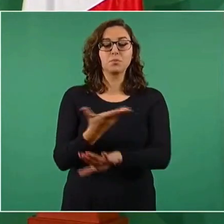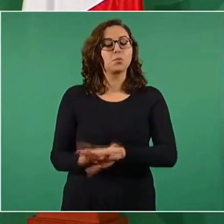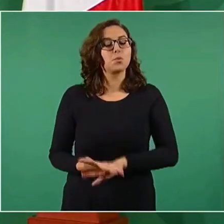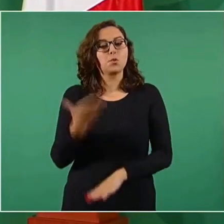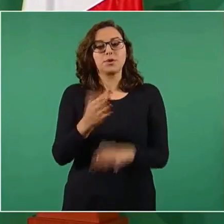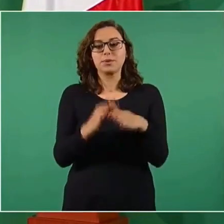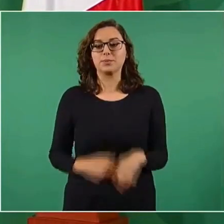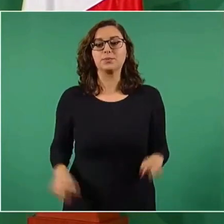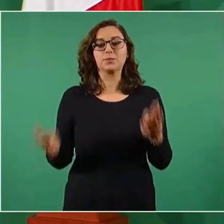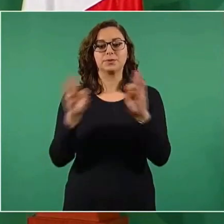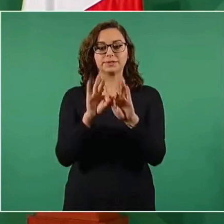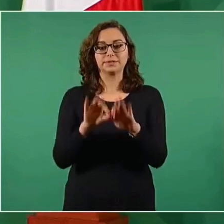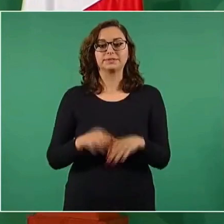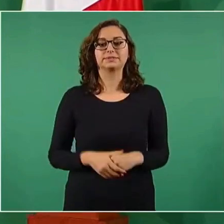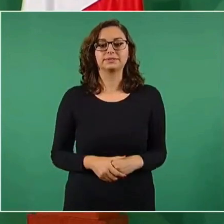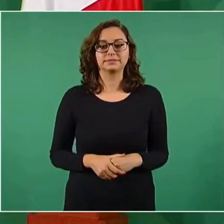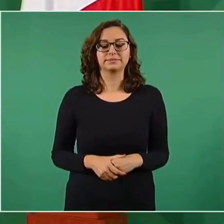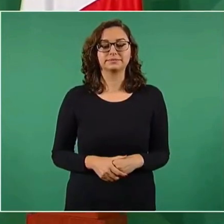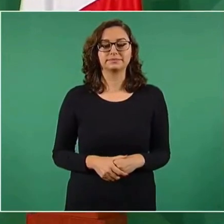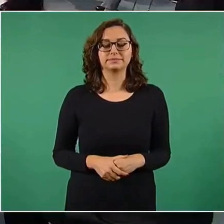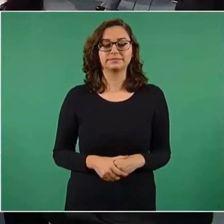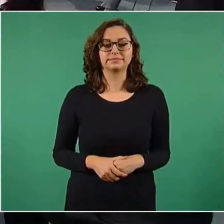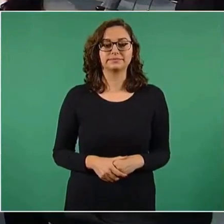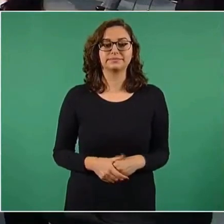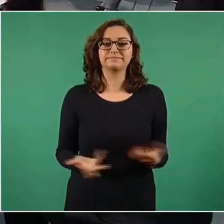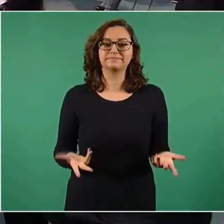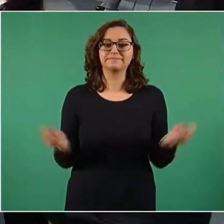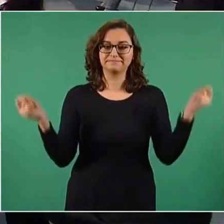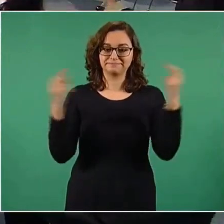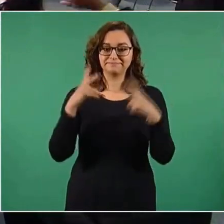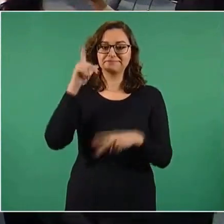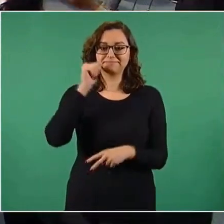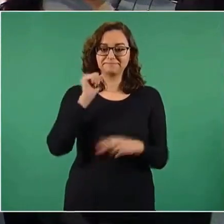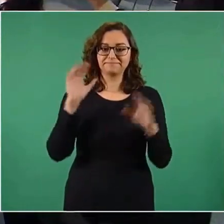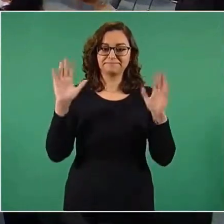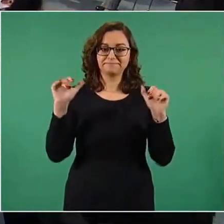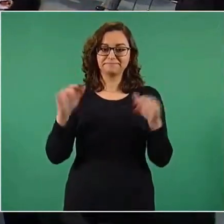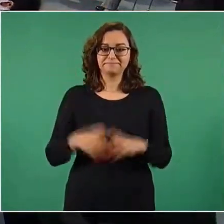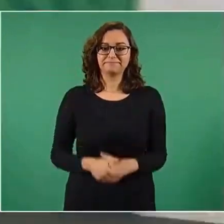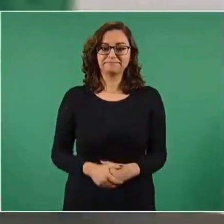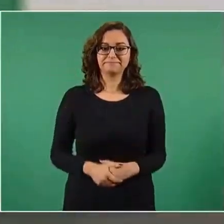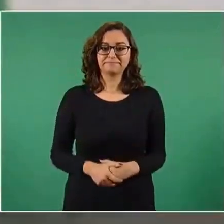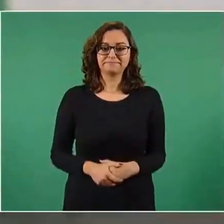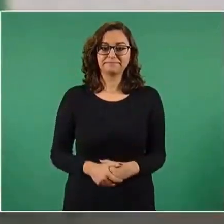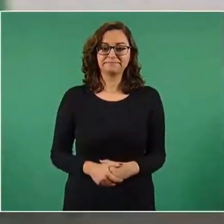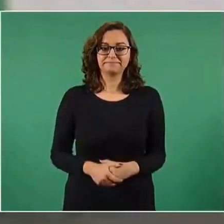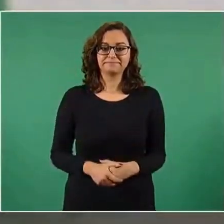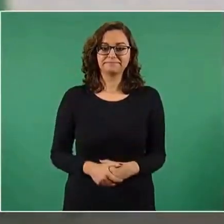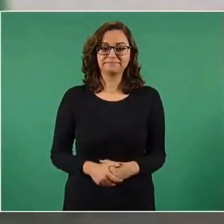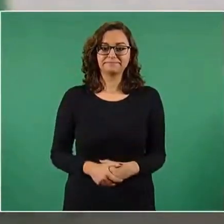importantes en la vida pública del país. Bueno, nos vemos mañana.